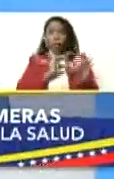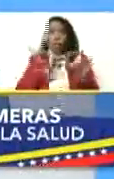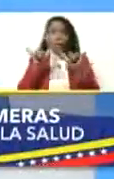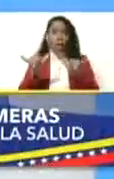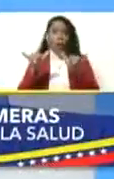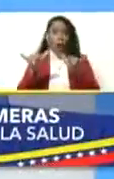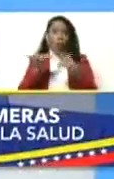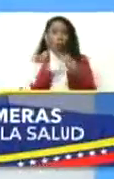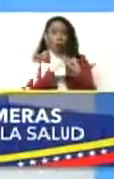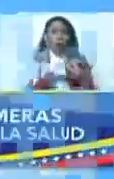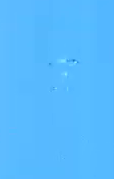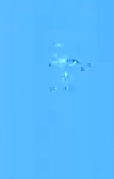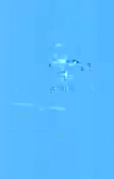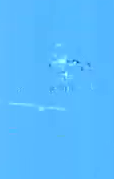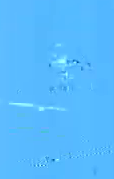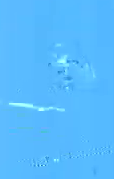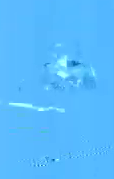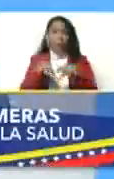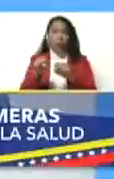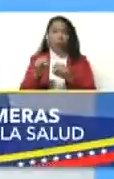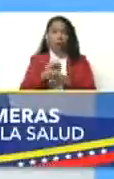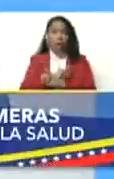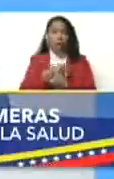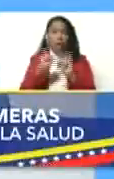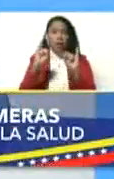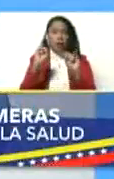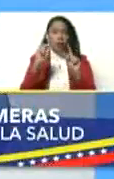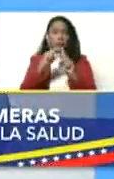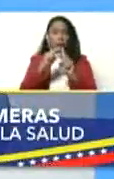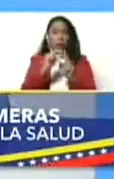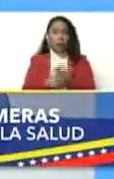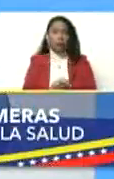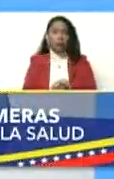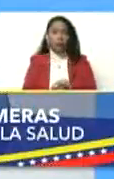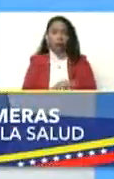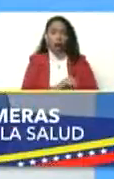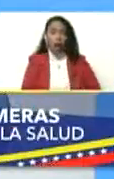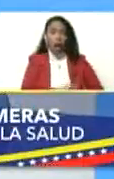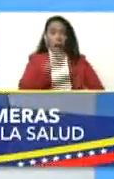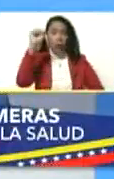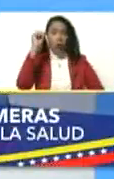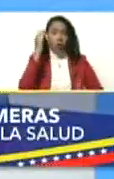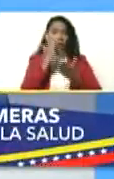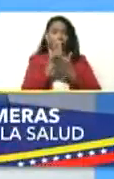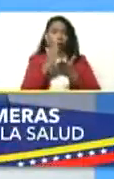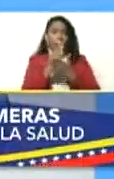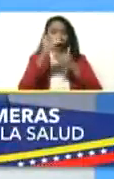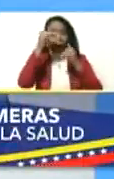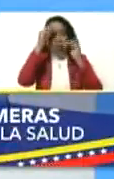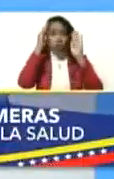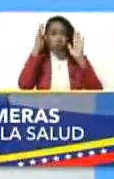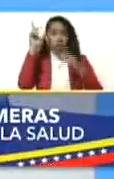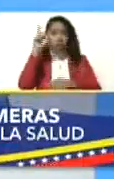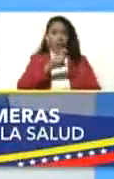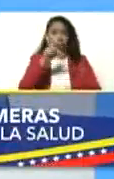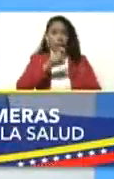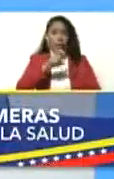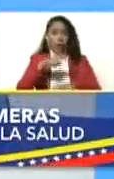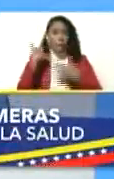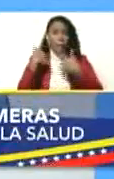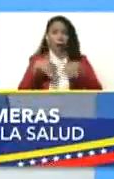la guerra y en la capital". Fin de la cita. El Libertador atendió siempre estas y las demás necesidades del